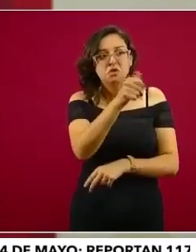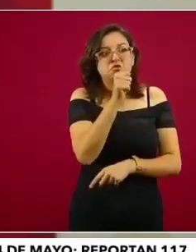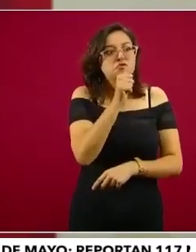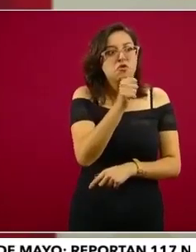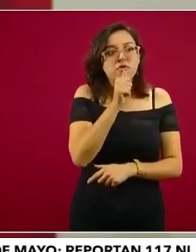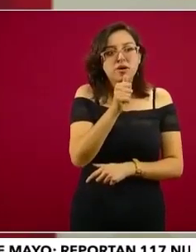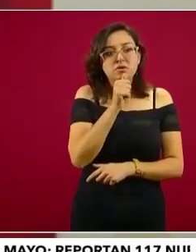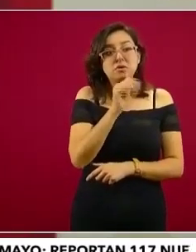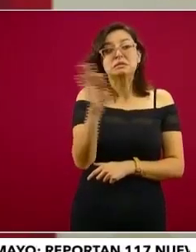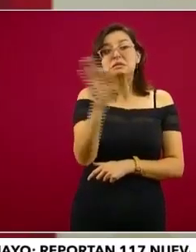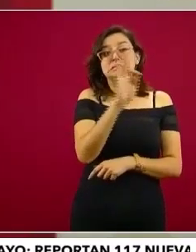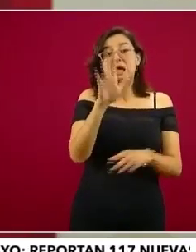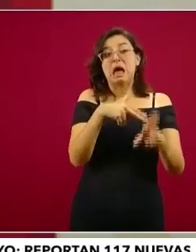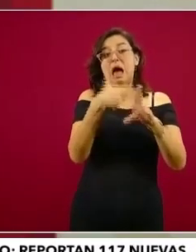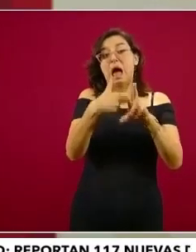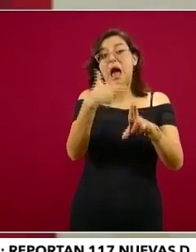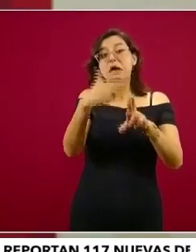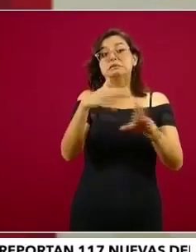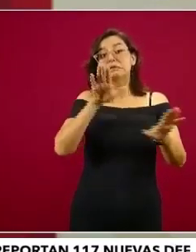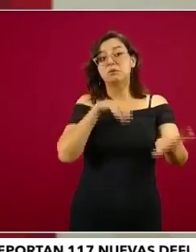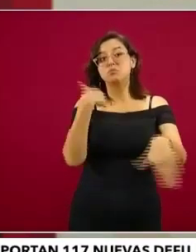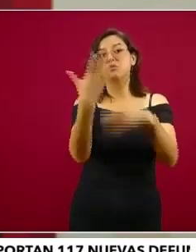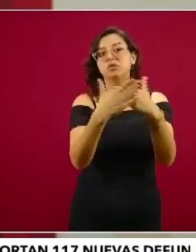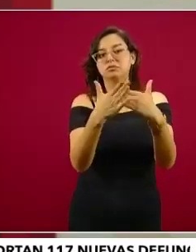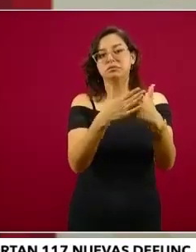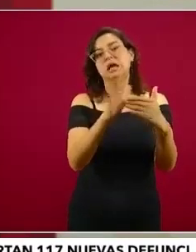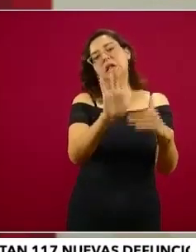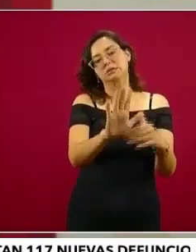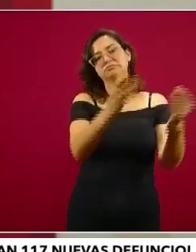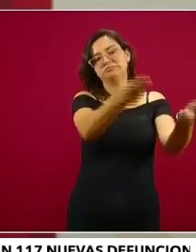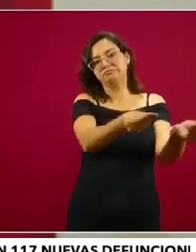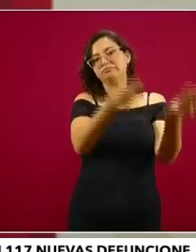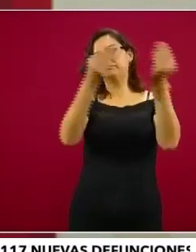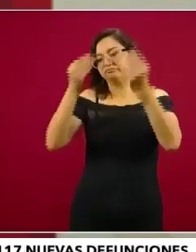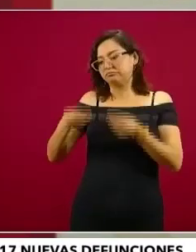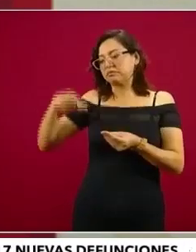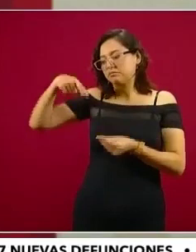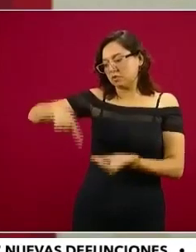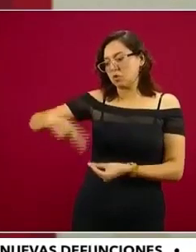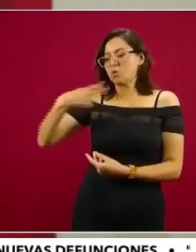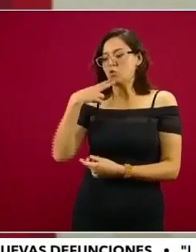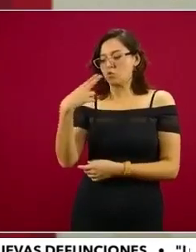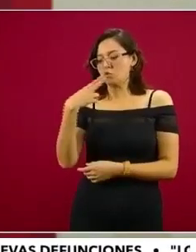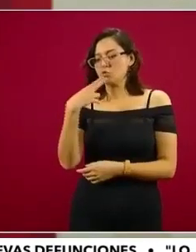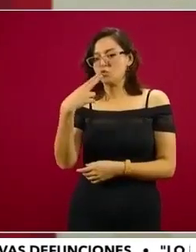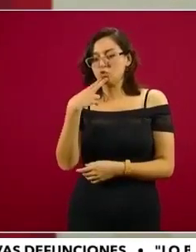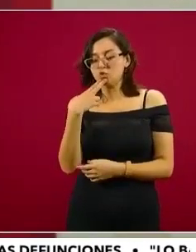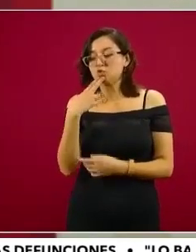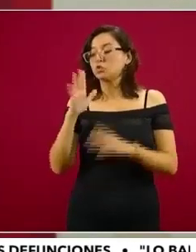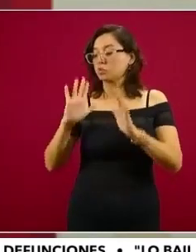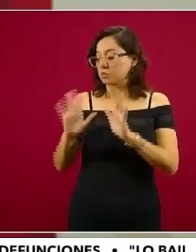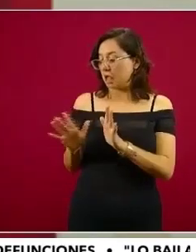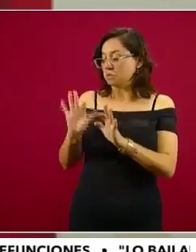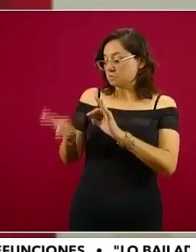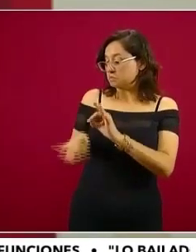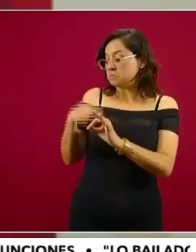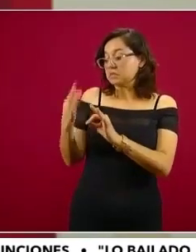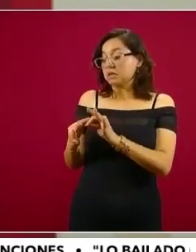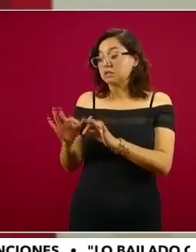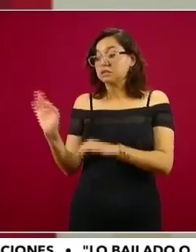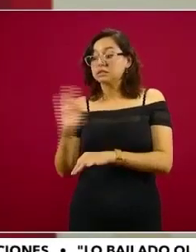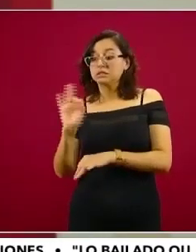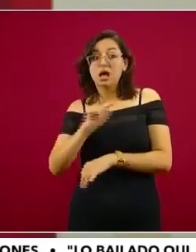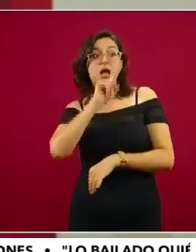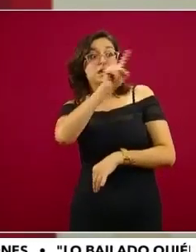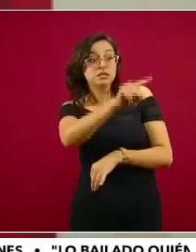de cuándo podrían necesitarlos. Los hemos traído aquí, se usan aquí, obviamente en el momento en que esas ciudades pudieran